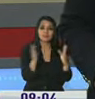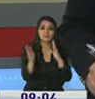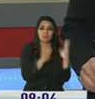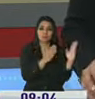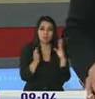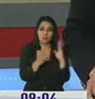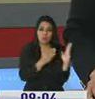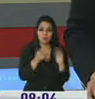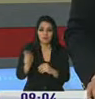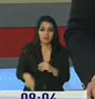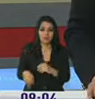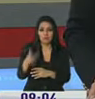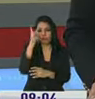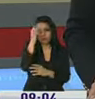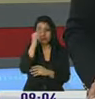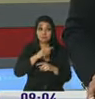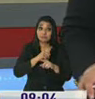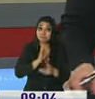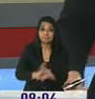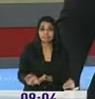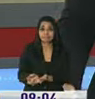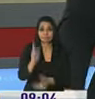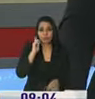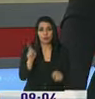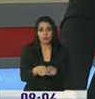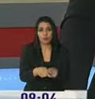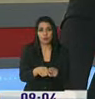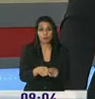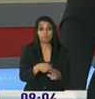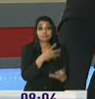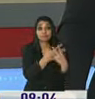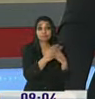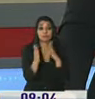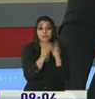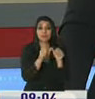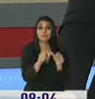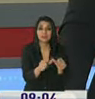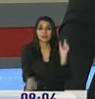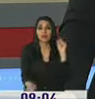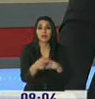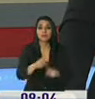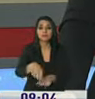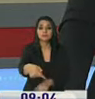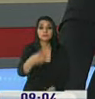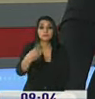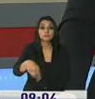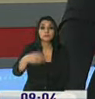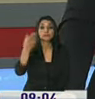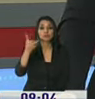lo que se ratificó la orden de prisión hasta la audiencia preparatoria de juicio del próximo miércoles 18 de octubre.